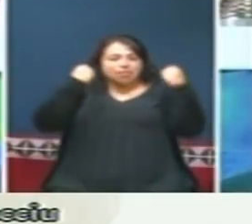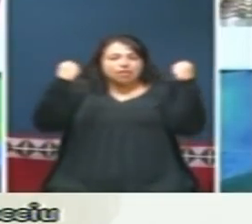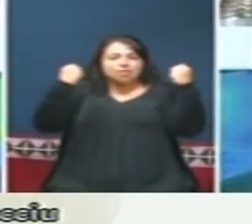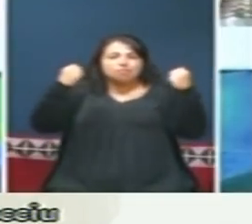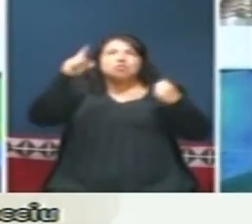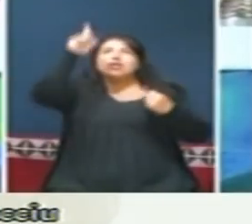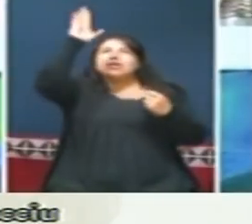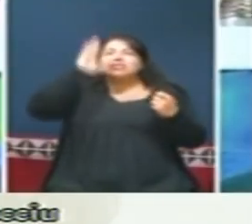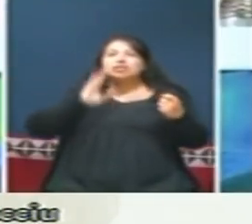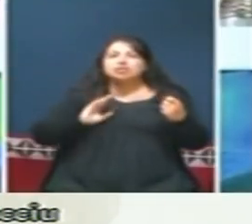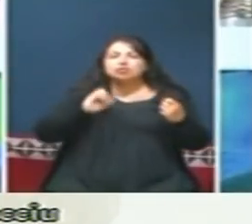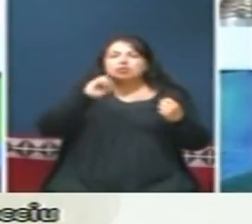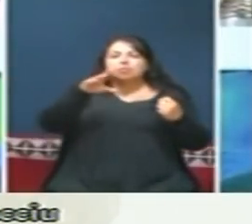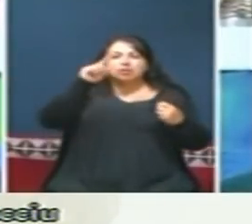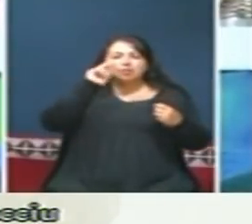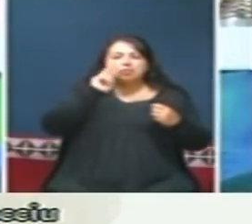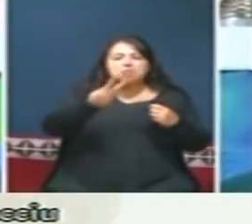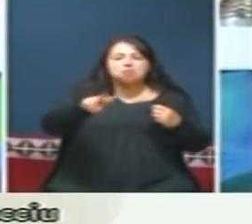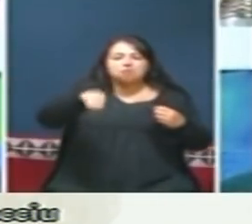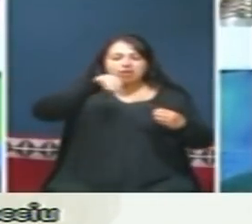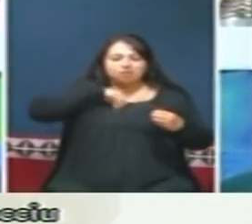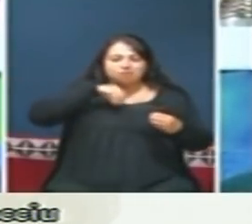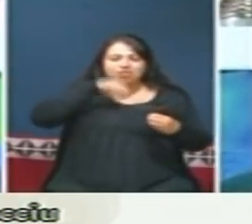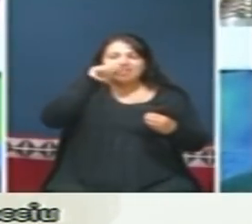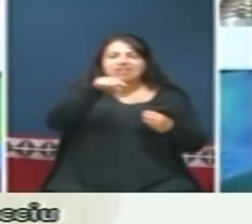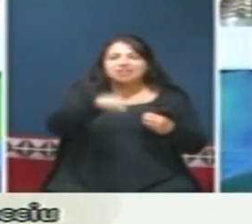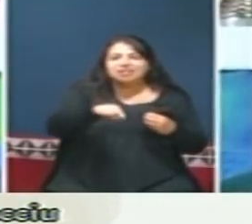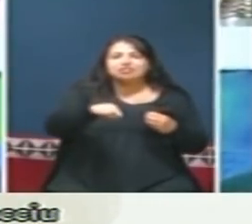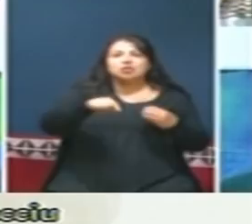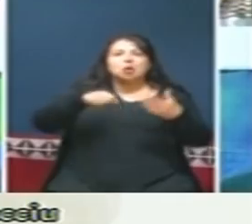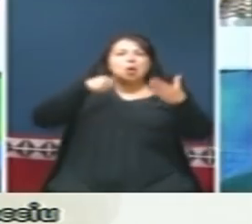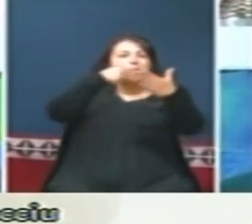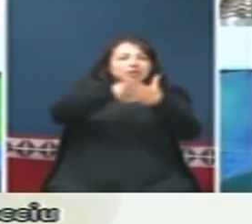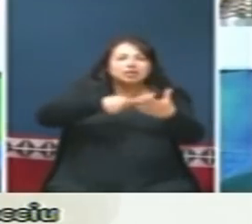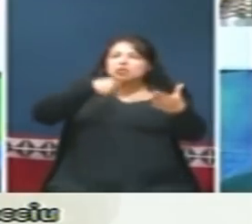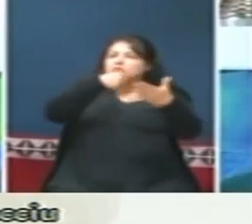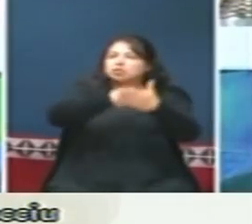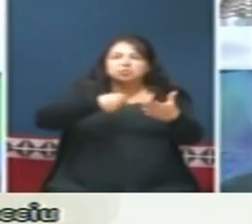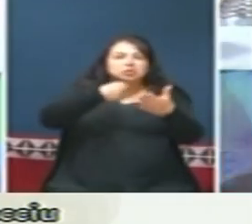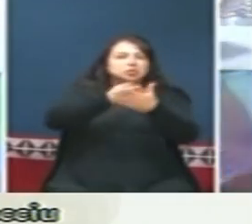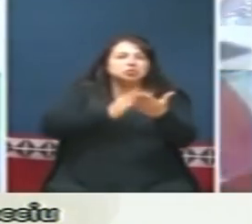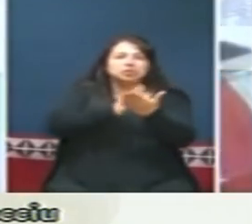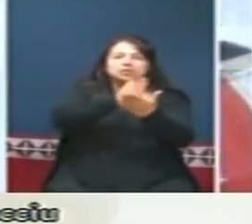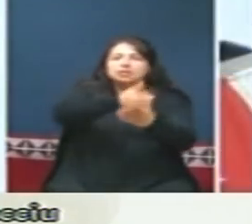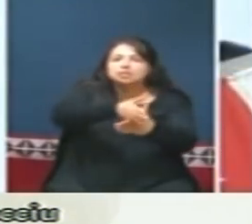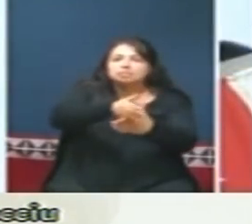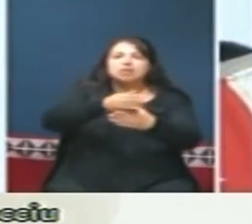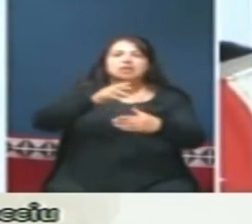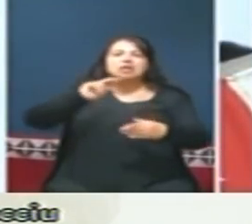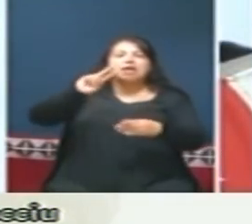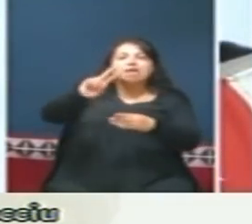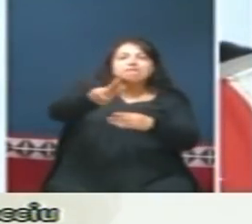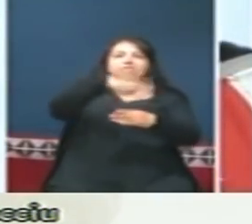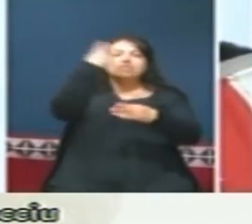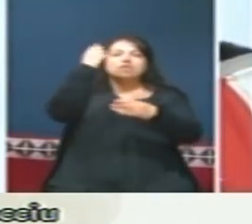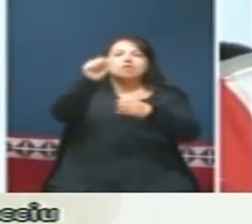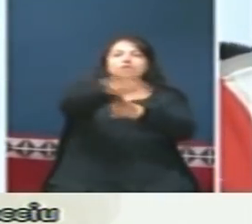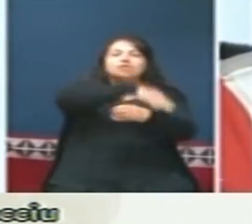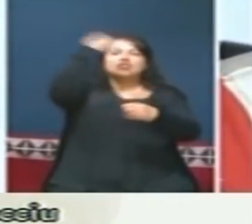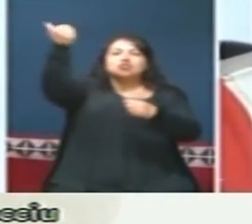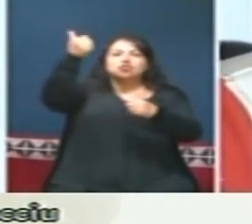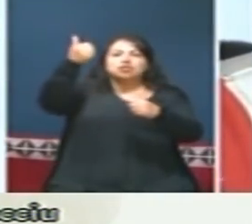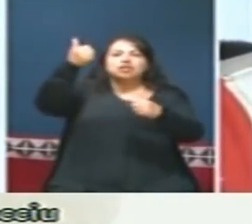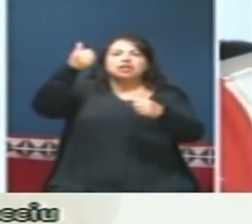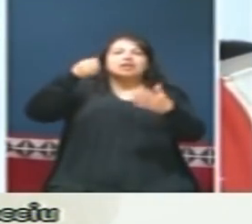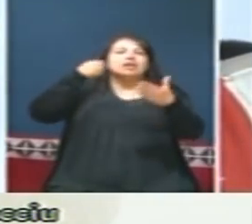concedes ardor a la fe, inspira firmeza en la perseverancia y das la victoria en el combate, por Cristo